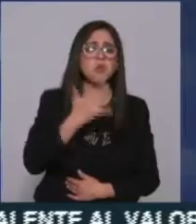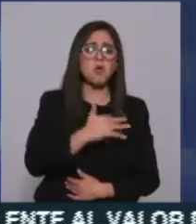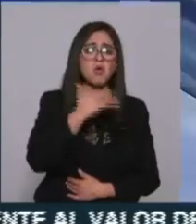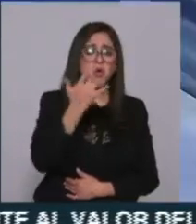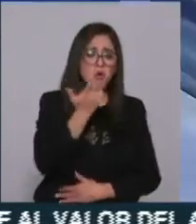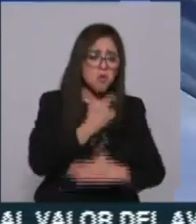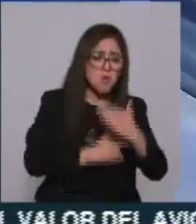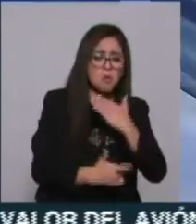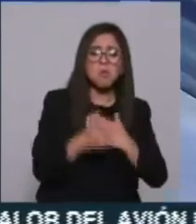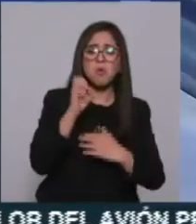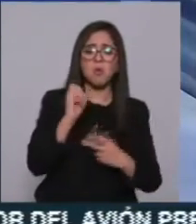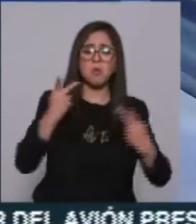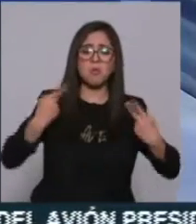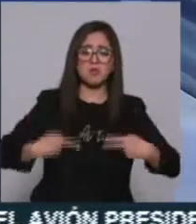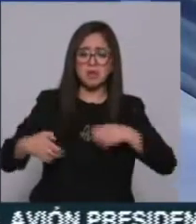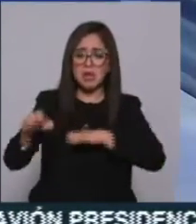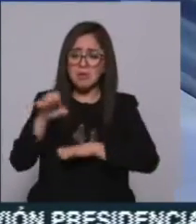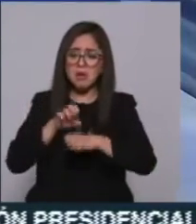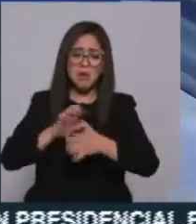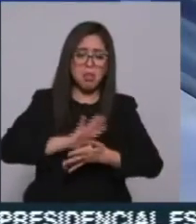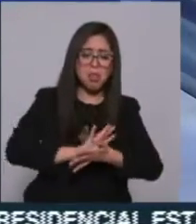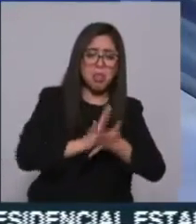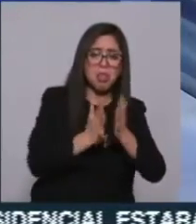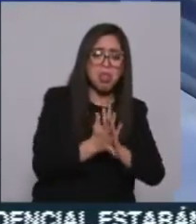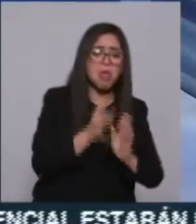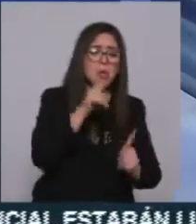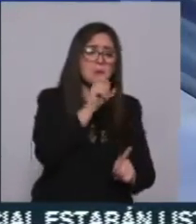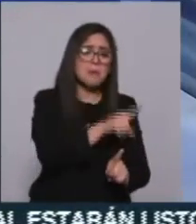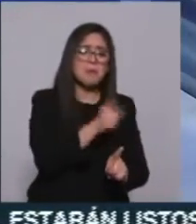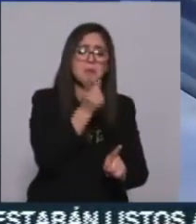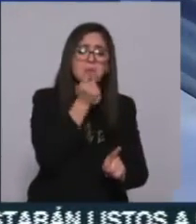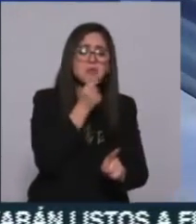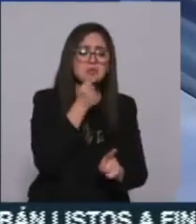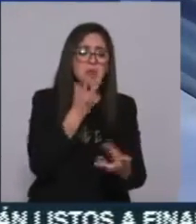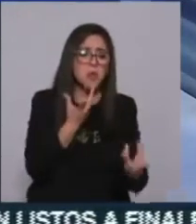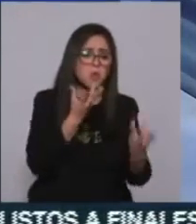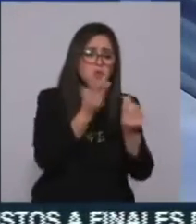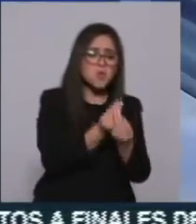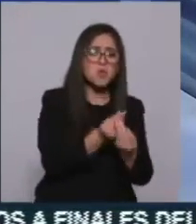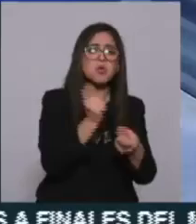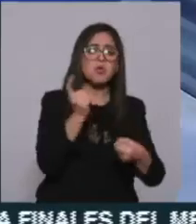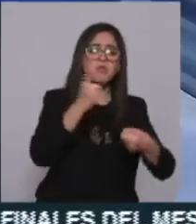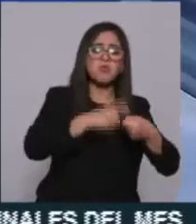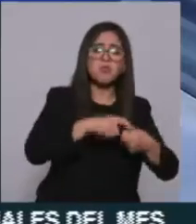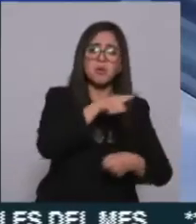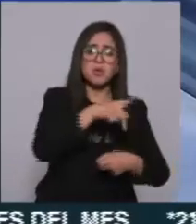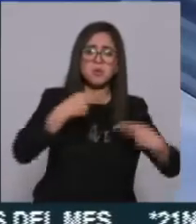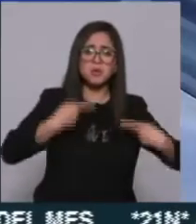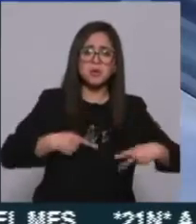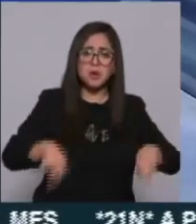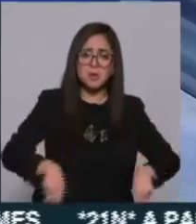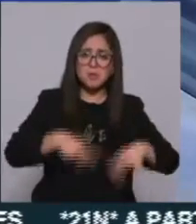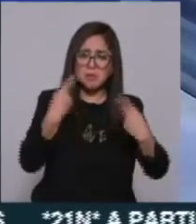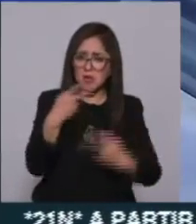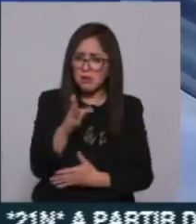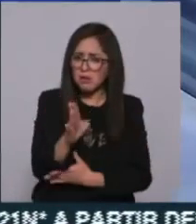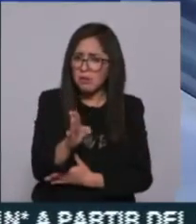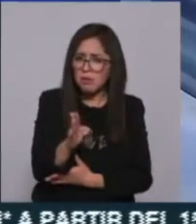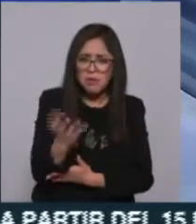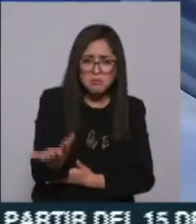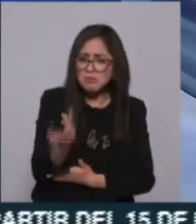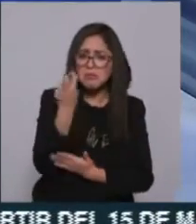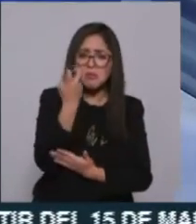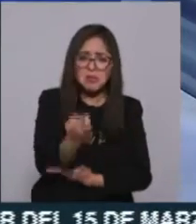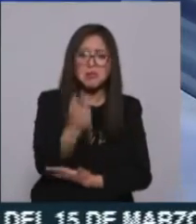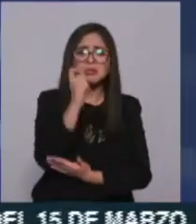están coludidos con policías que a su vez están coludidos con el narco, es decir, una descomposición social, resultado de la